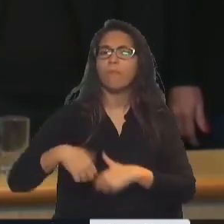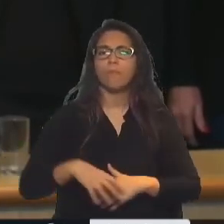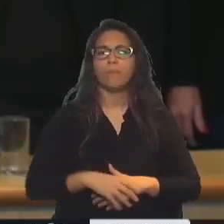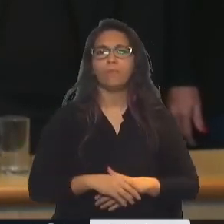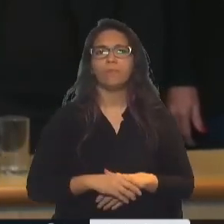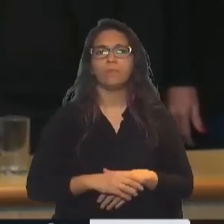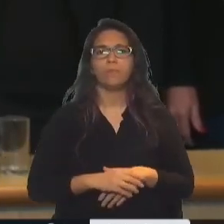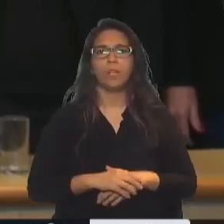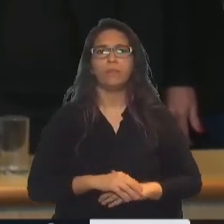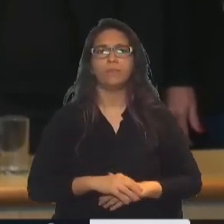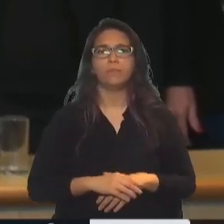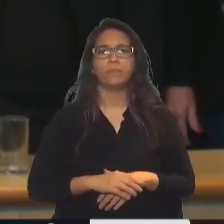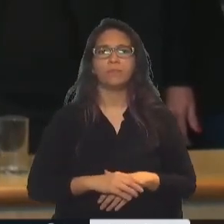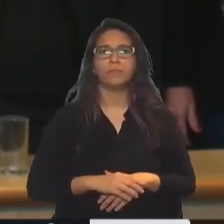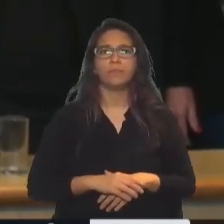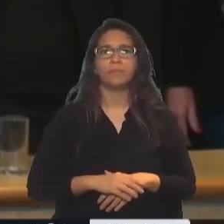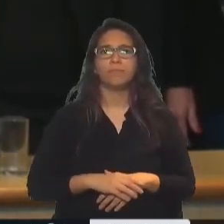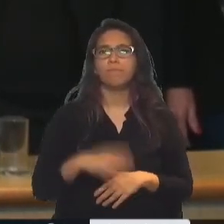que está